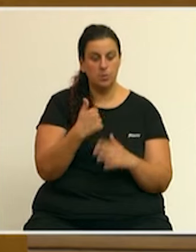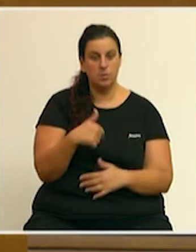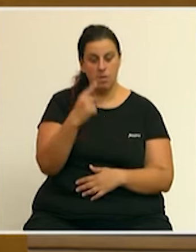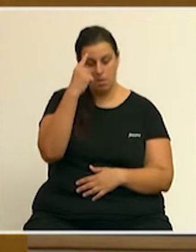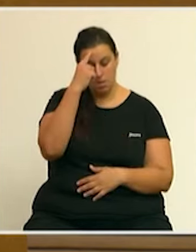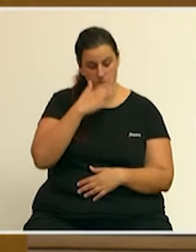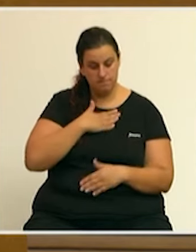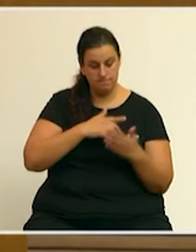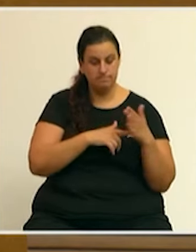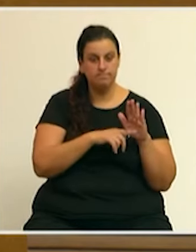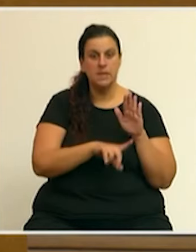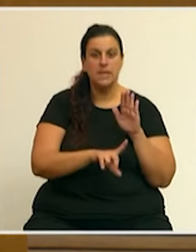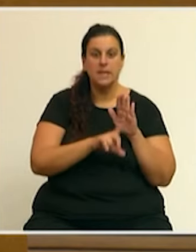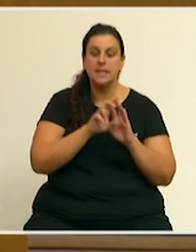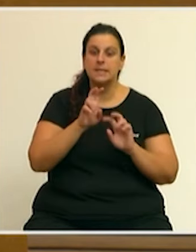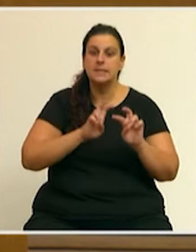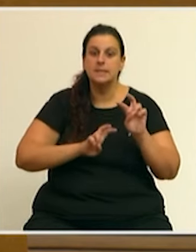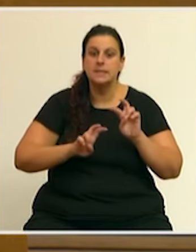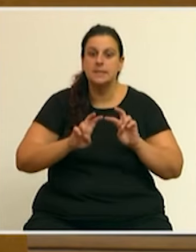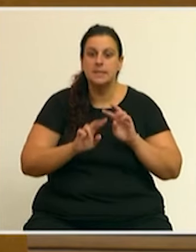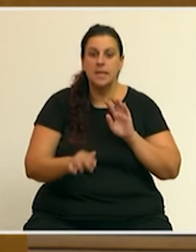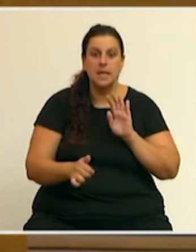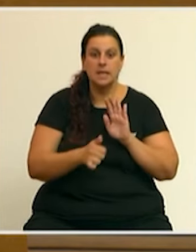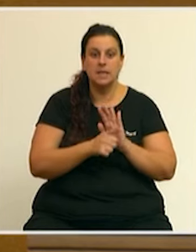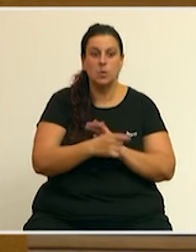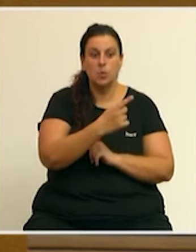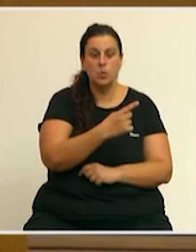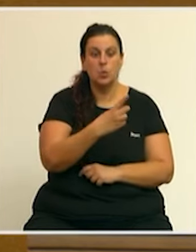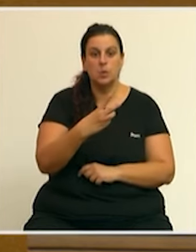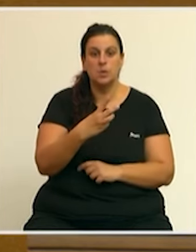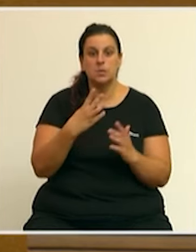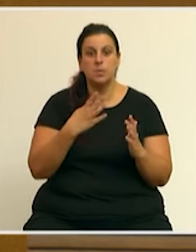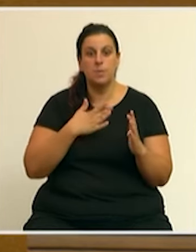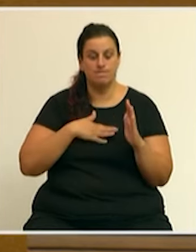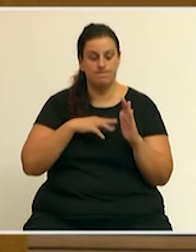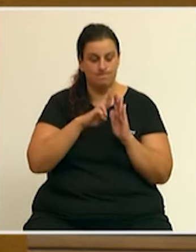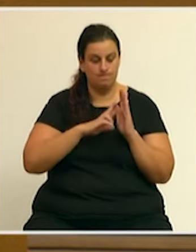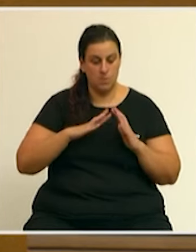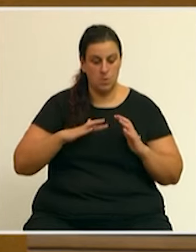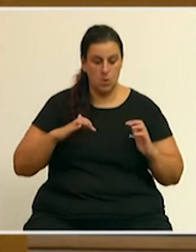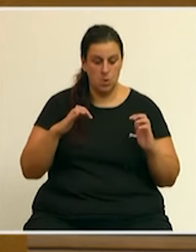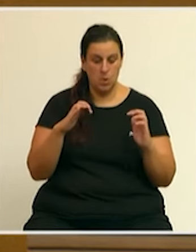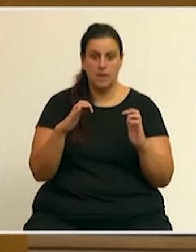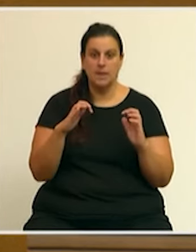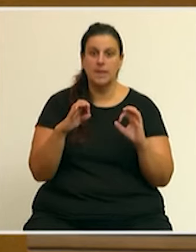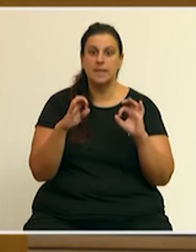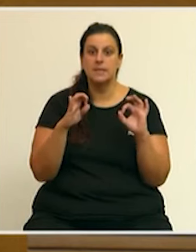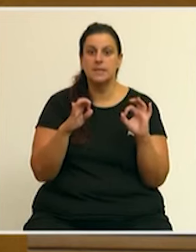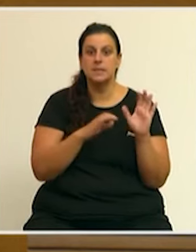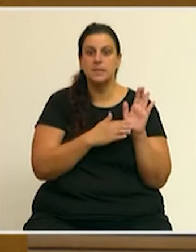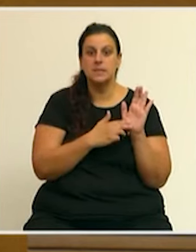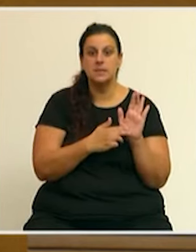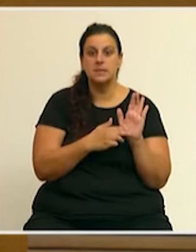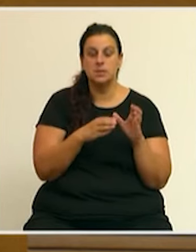la proposición de ley de reforma del artículo 139 del reglamento de Les Corts Valencianes, presentada por el Grupo